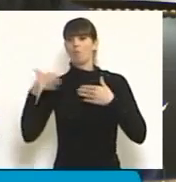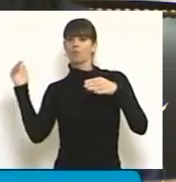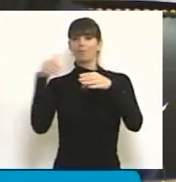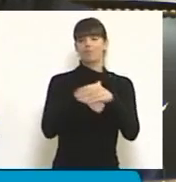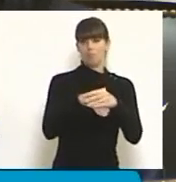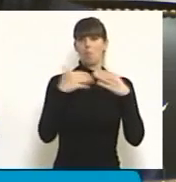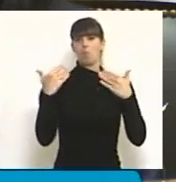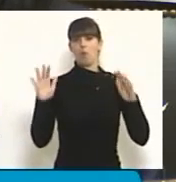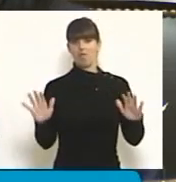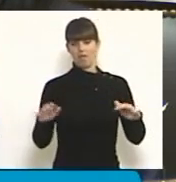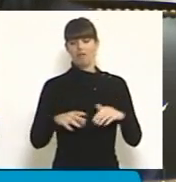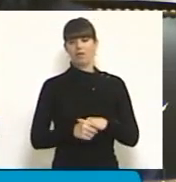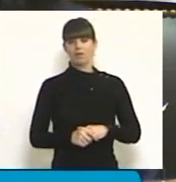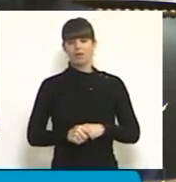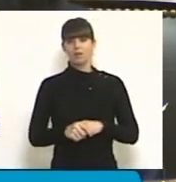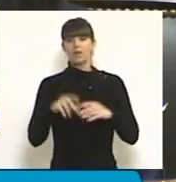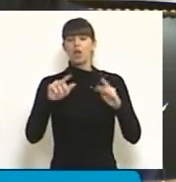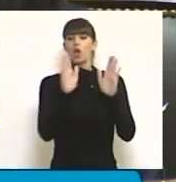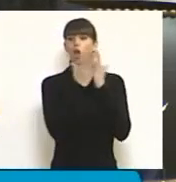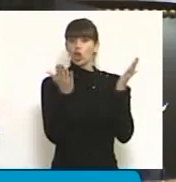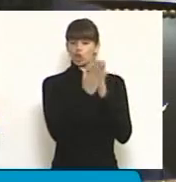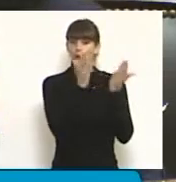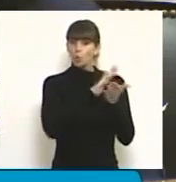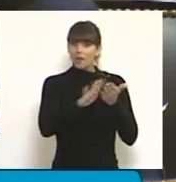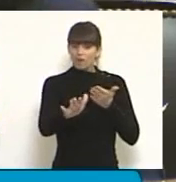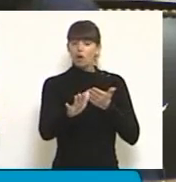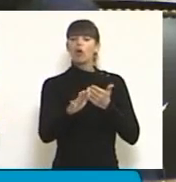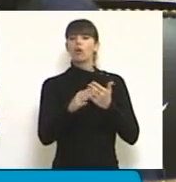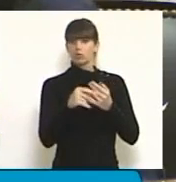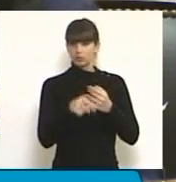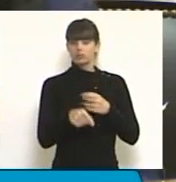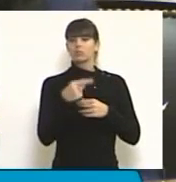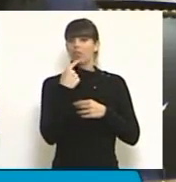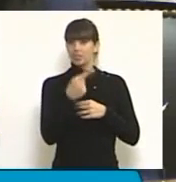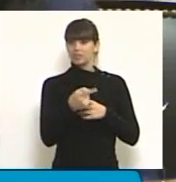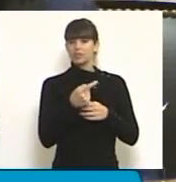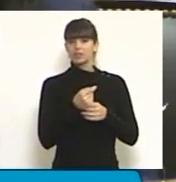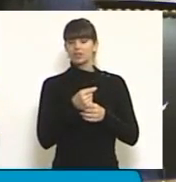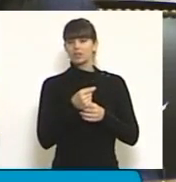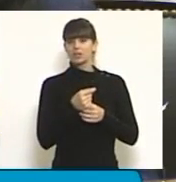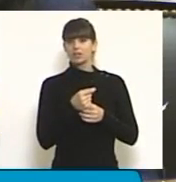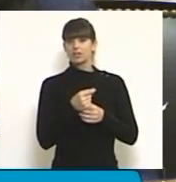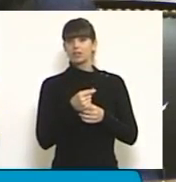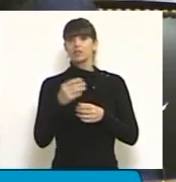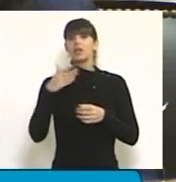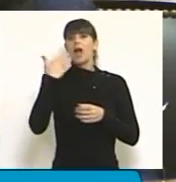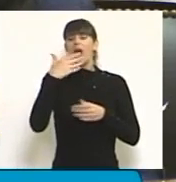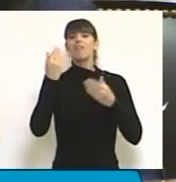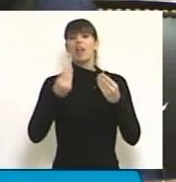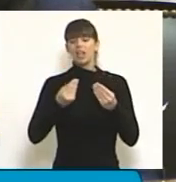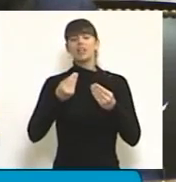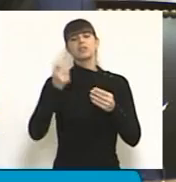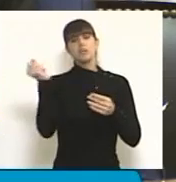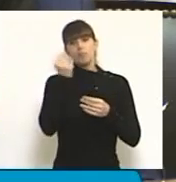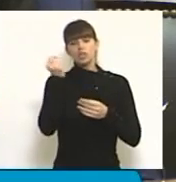El nuevo código contempló la cláusula que habla solamente habla del juicio por